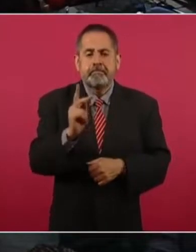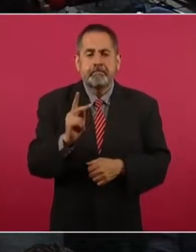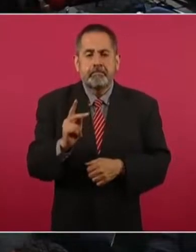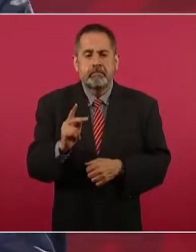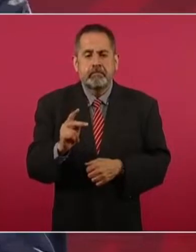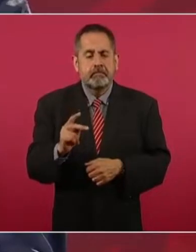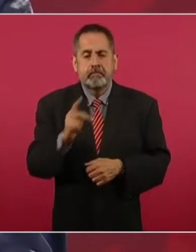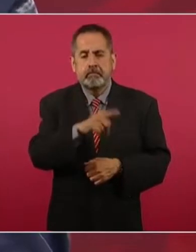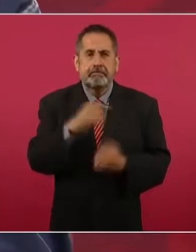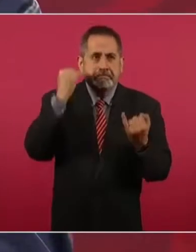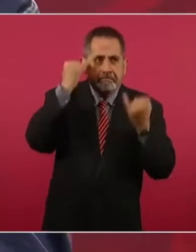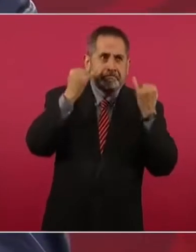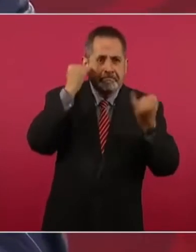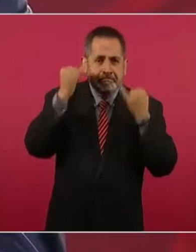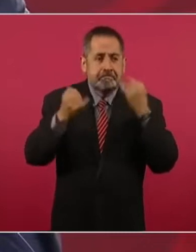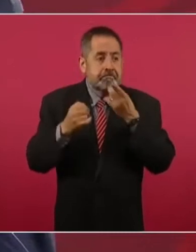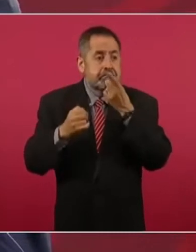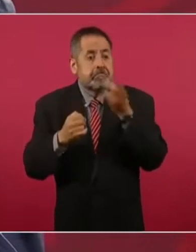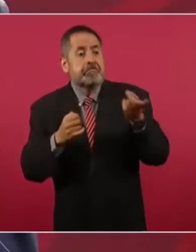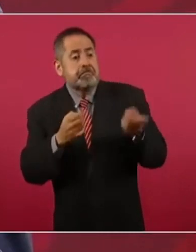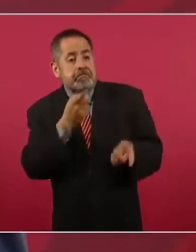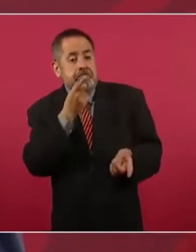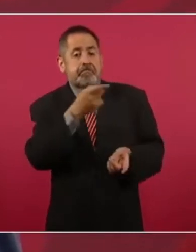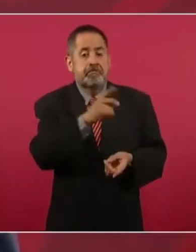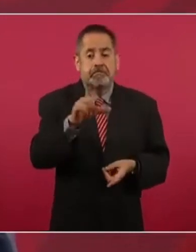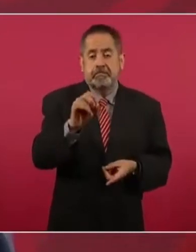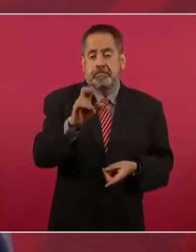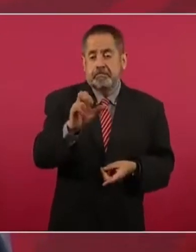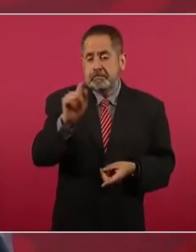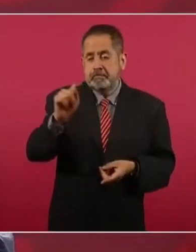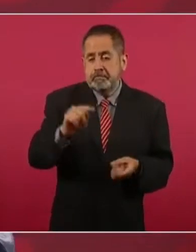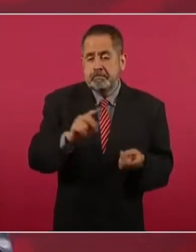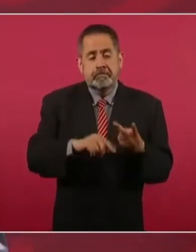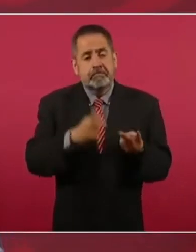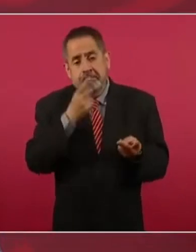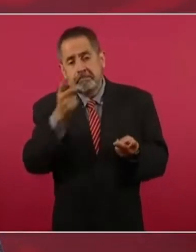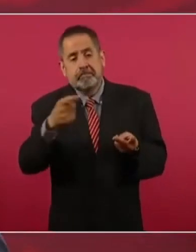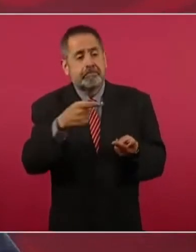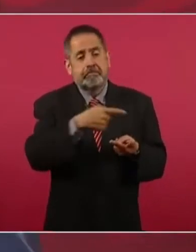aquí no es lo que diga Loret de Mola o